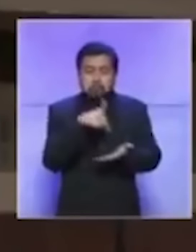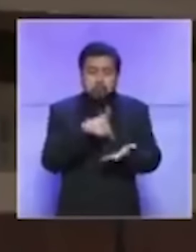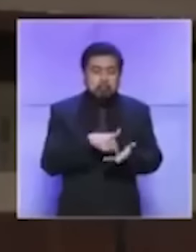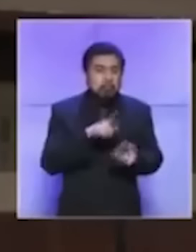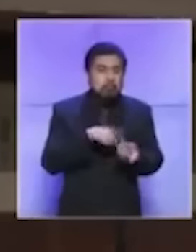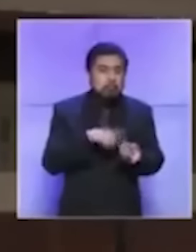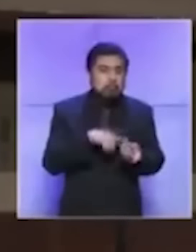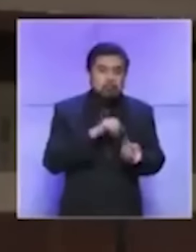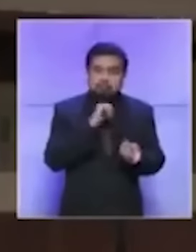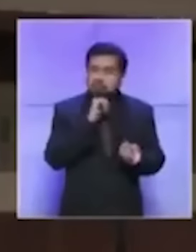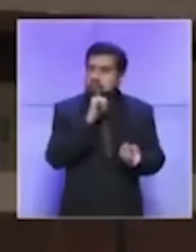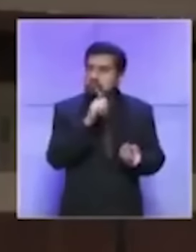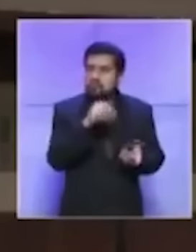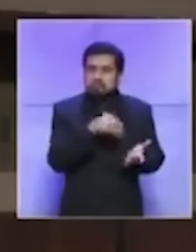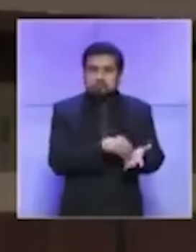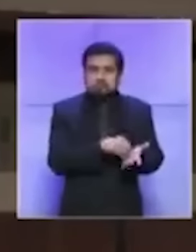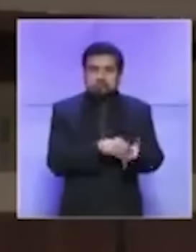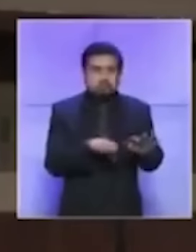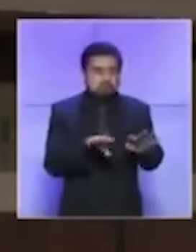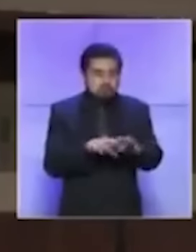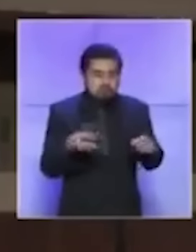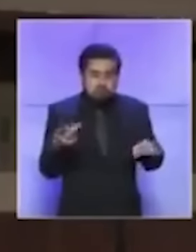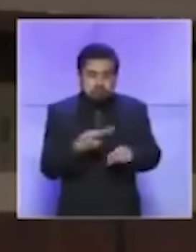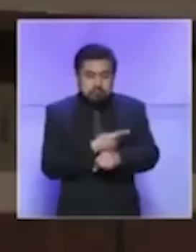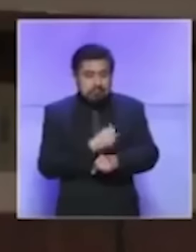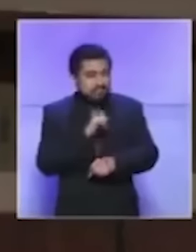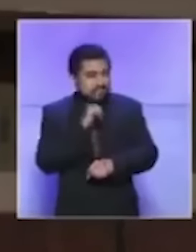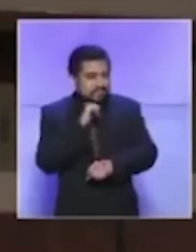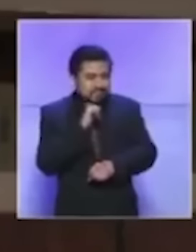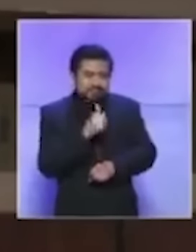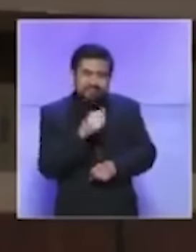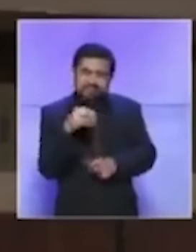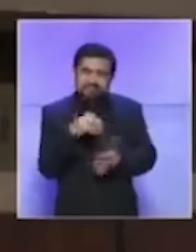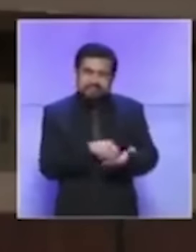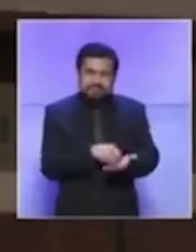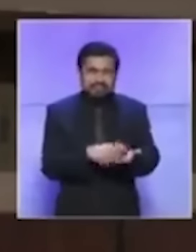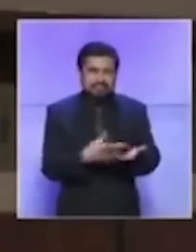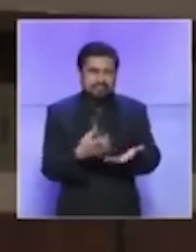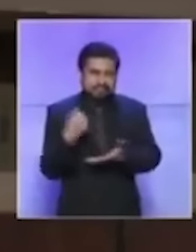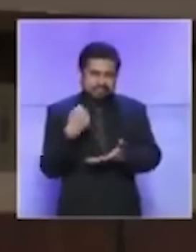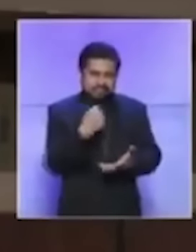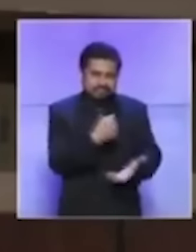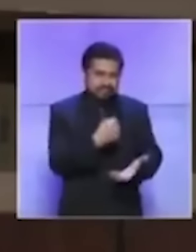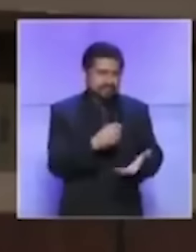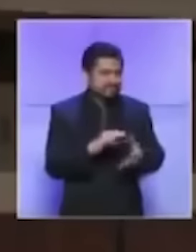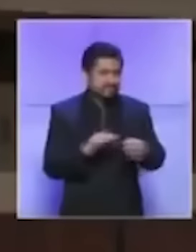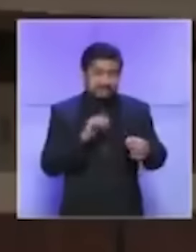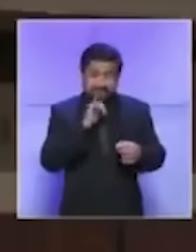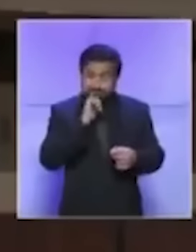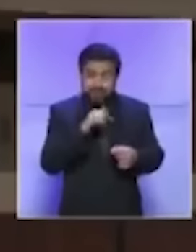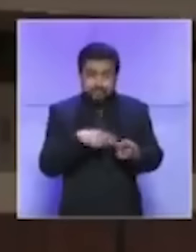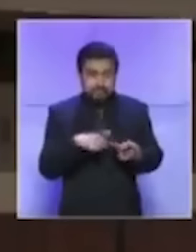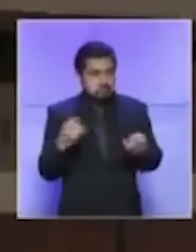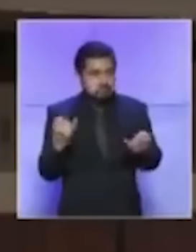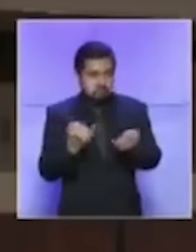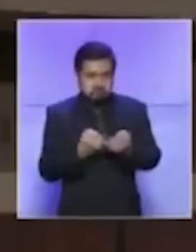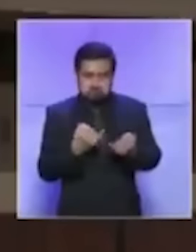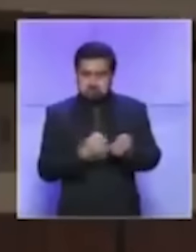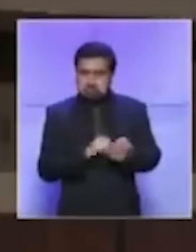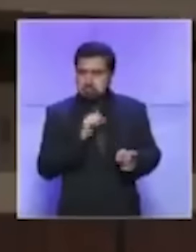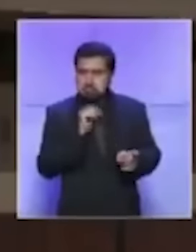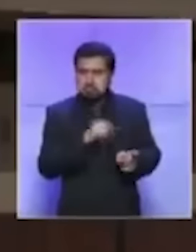ni la manera en que se cometieron los hechos presuntamente constitutivos de uso indebido de recursos públicos, tampoco detalla los